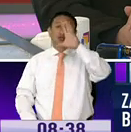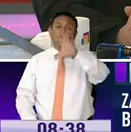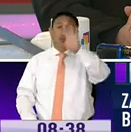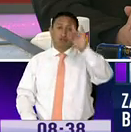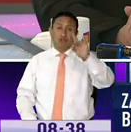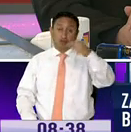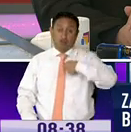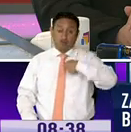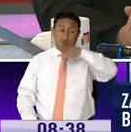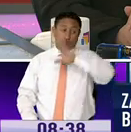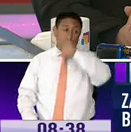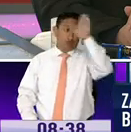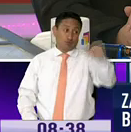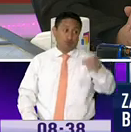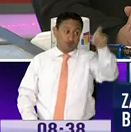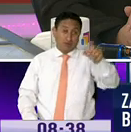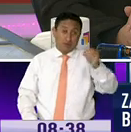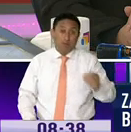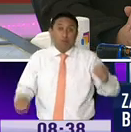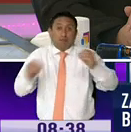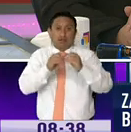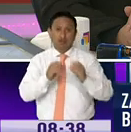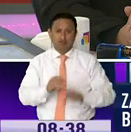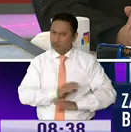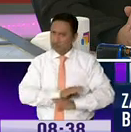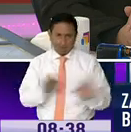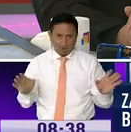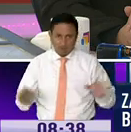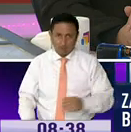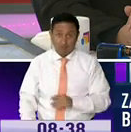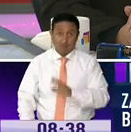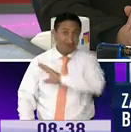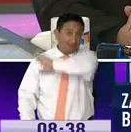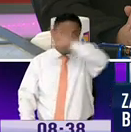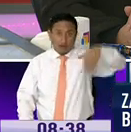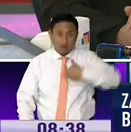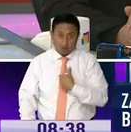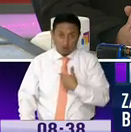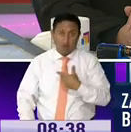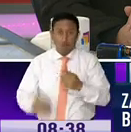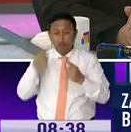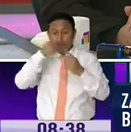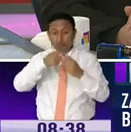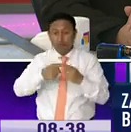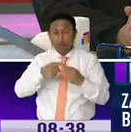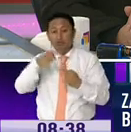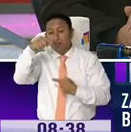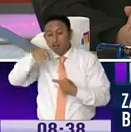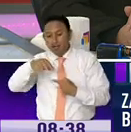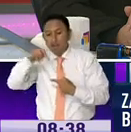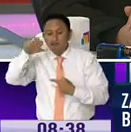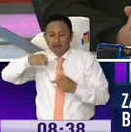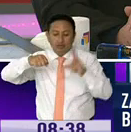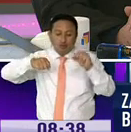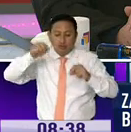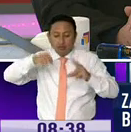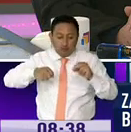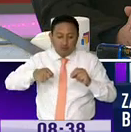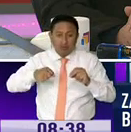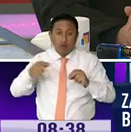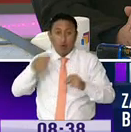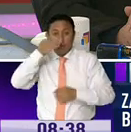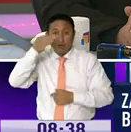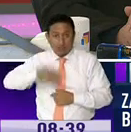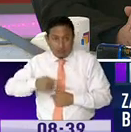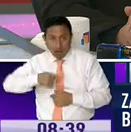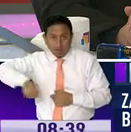nuestras, por ahí existen más casos positivos, al contrario, es todo y después se va descartando ya sea con exámenes o